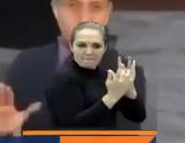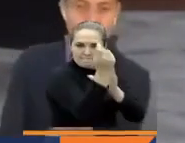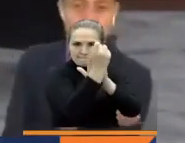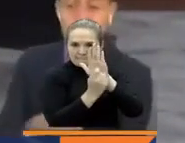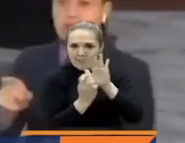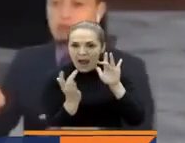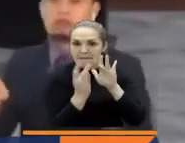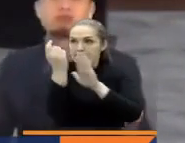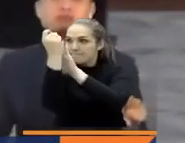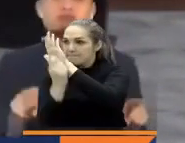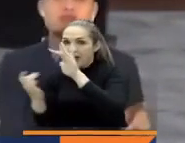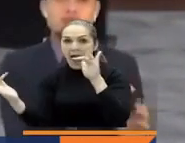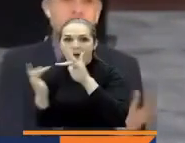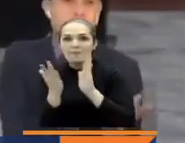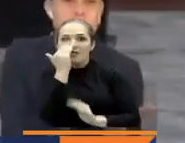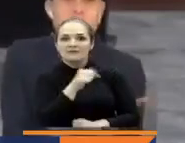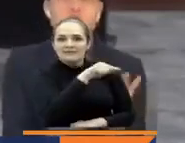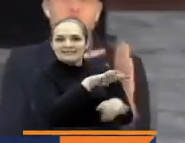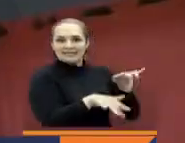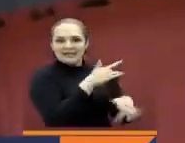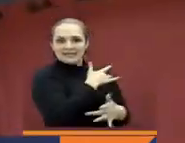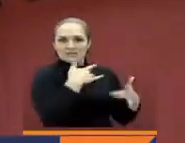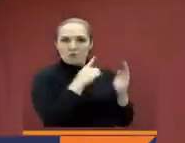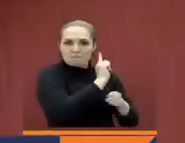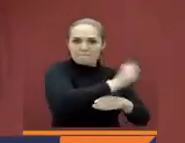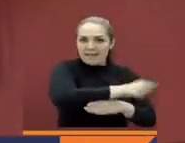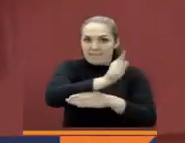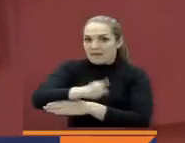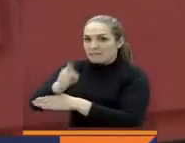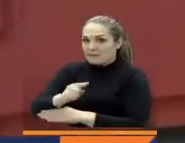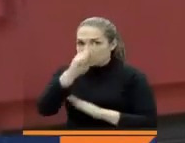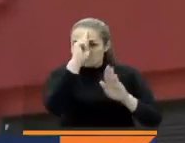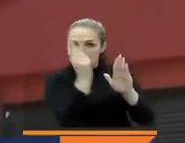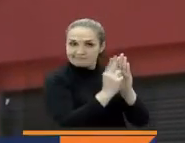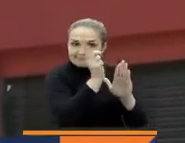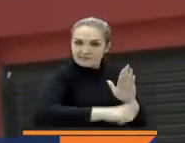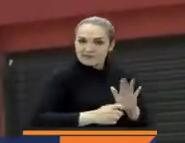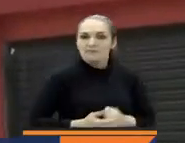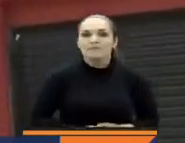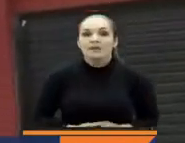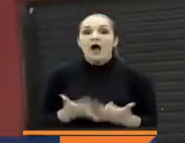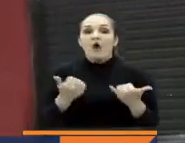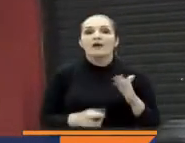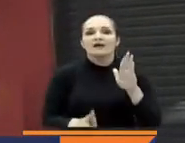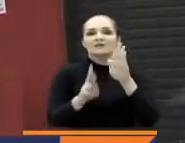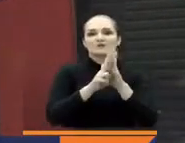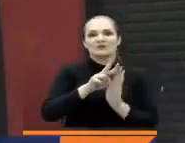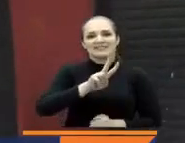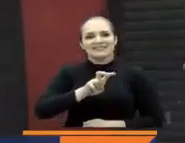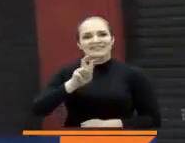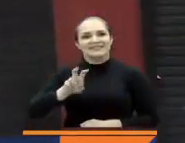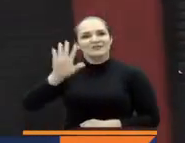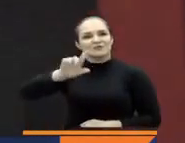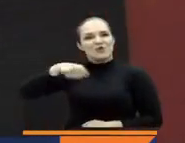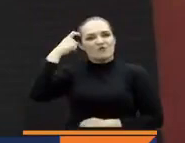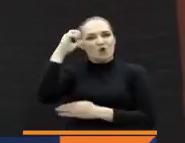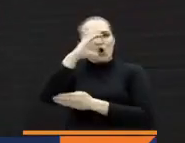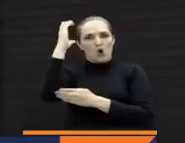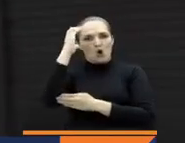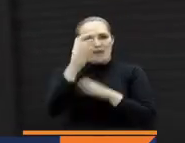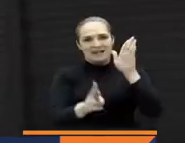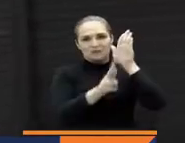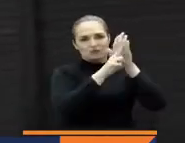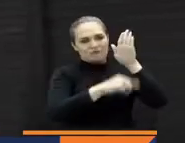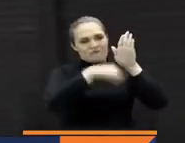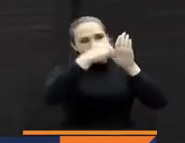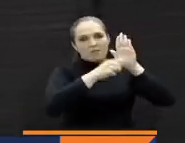determina nuestra Secretaría de Salud. La decisión se da en medio de la resolución 77 del Gobierno Nacional, la cual indica